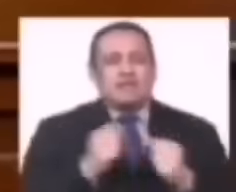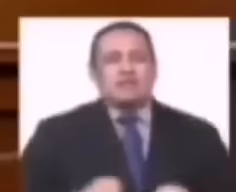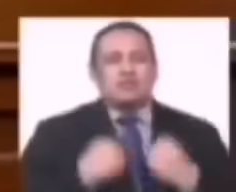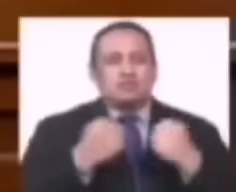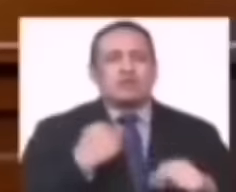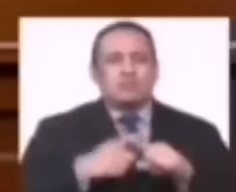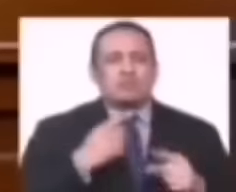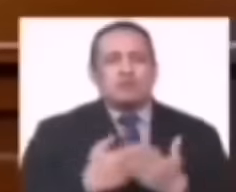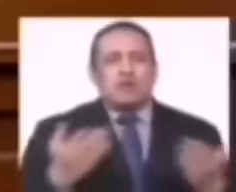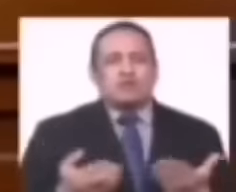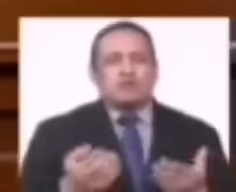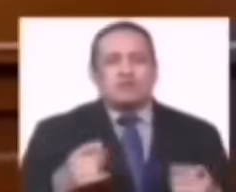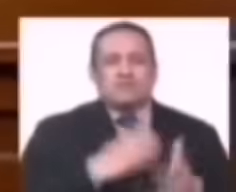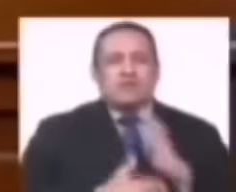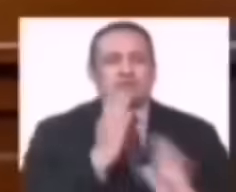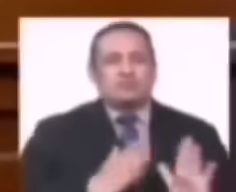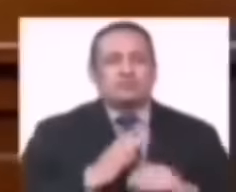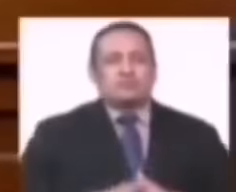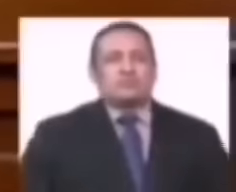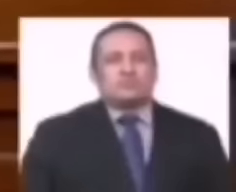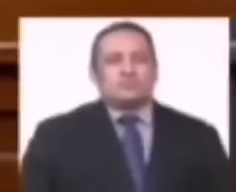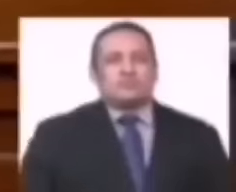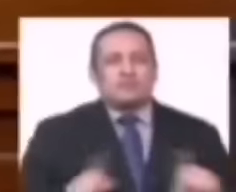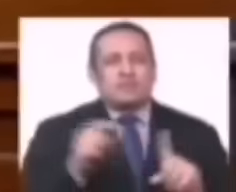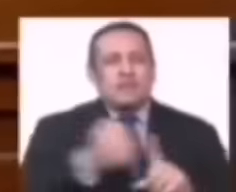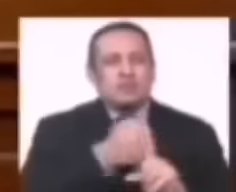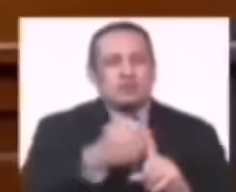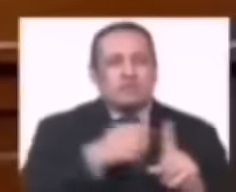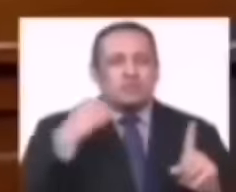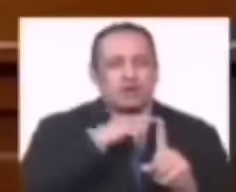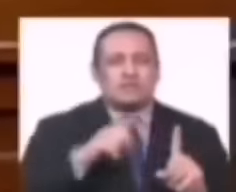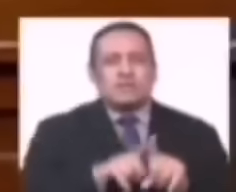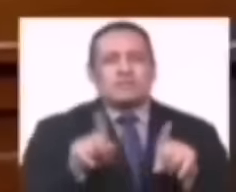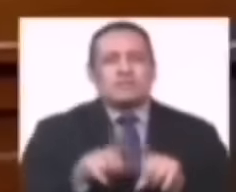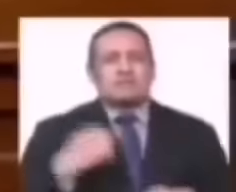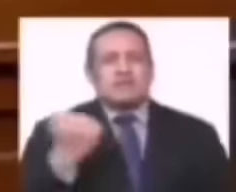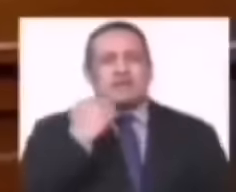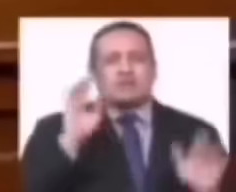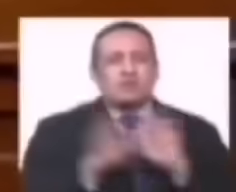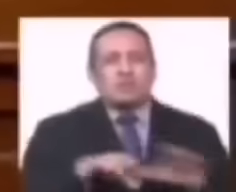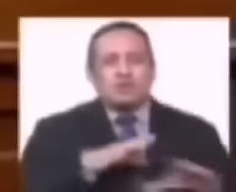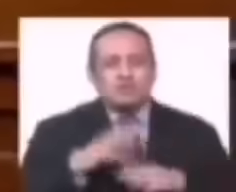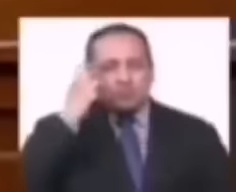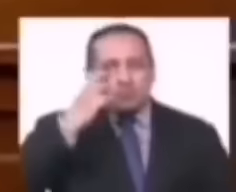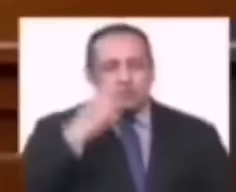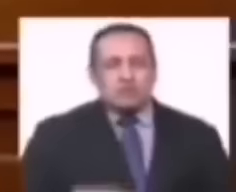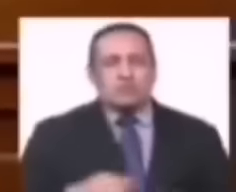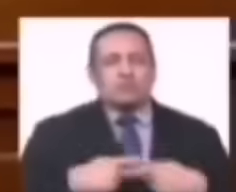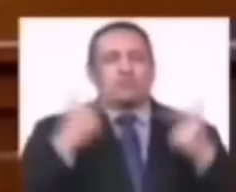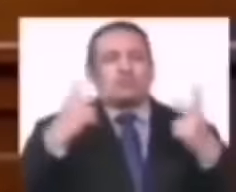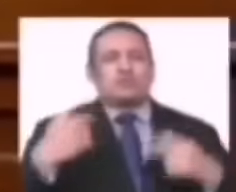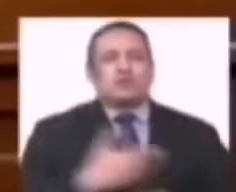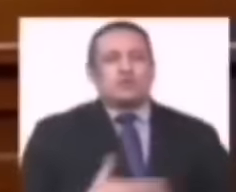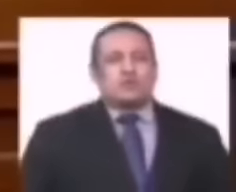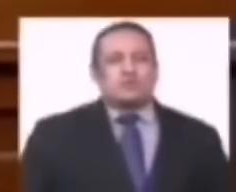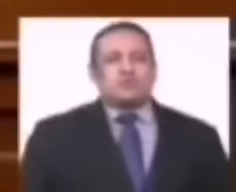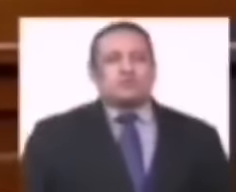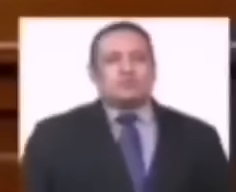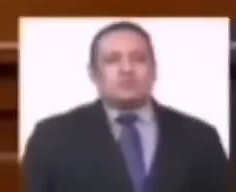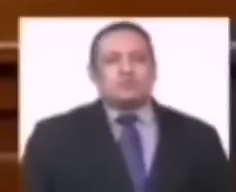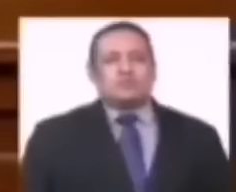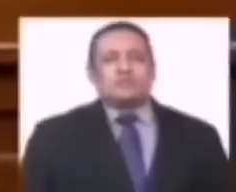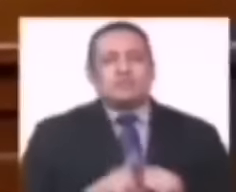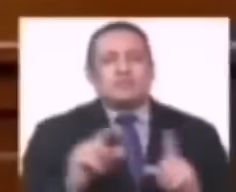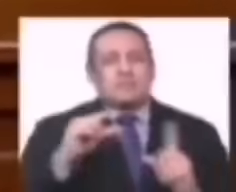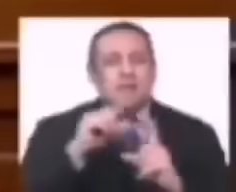causa. Y es totalmente falso. La violencia contra la mujer, presidente, se gana haciendo políticas públicas. Y hay